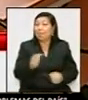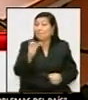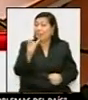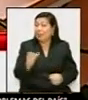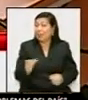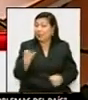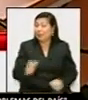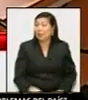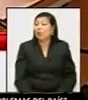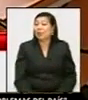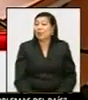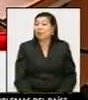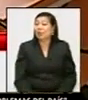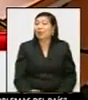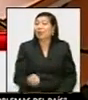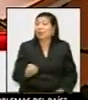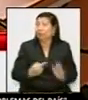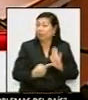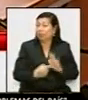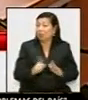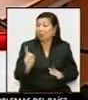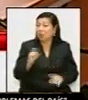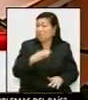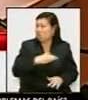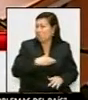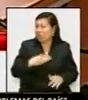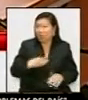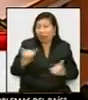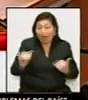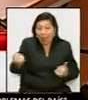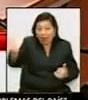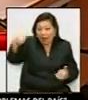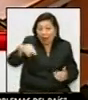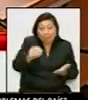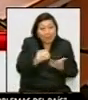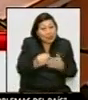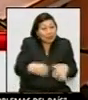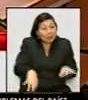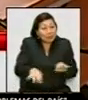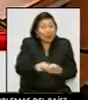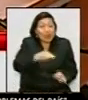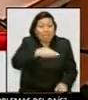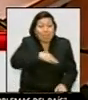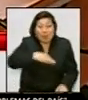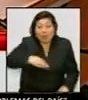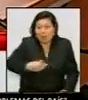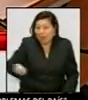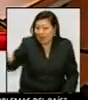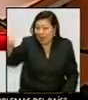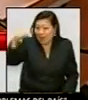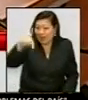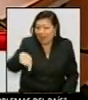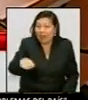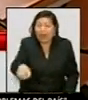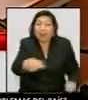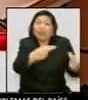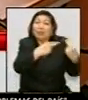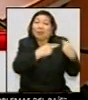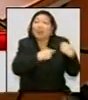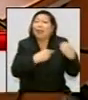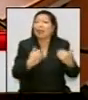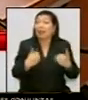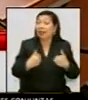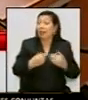funcionarios a representar a ningún ministro. Aquí tiene que venir el ministro, porque él es el responsable que